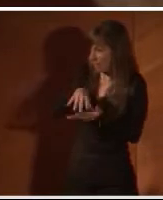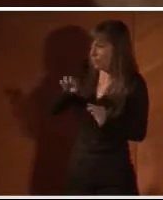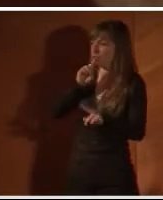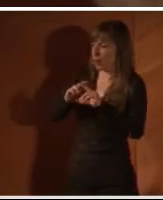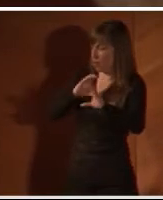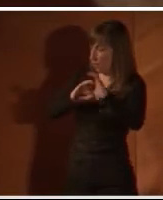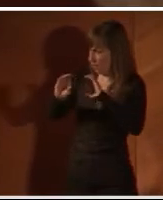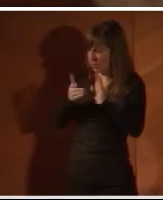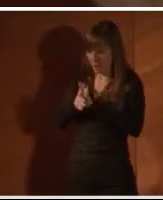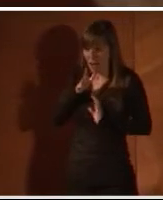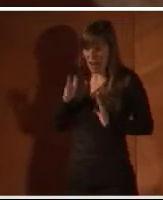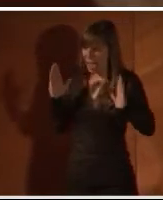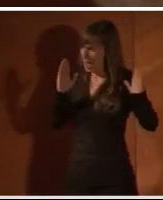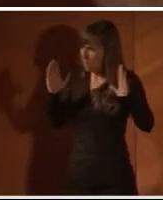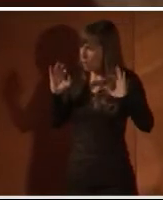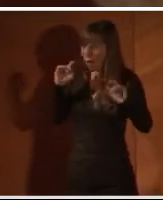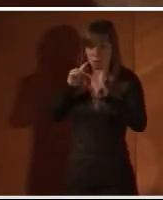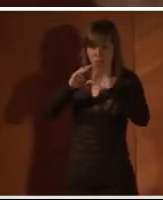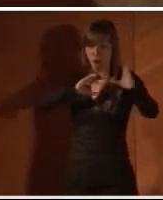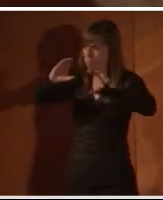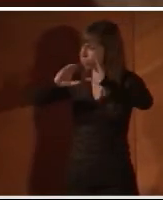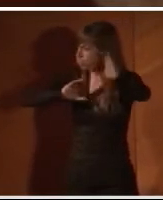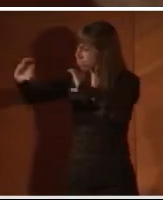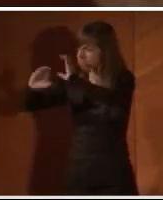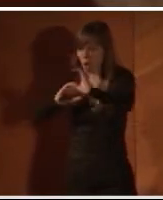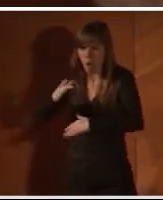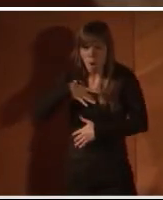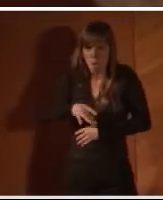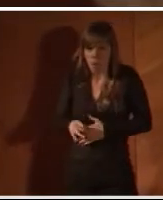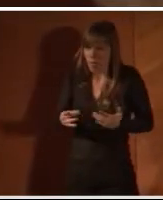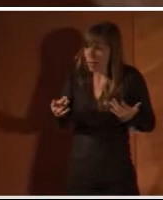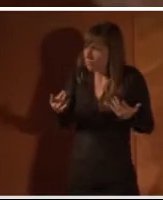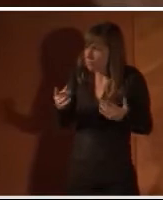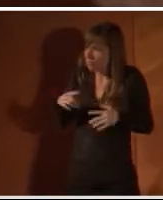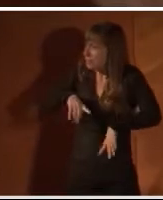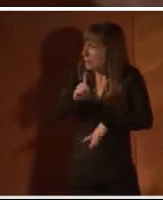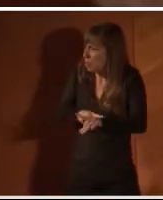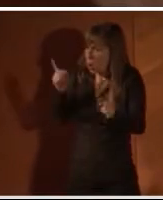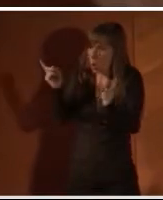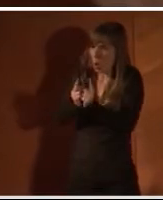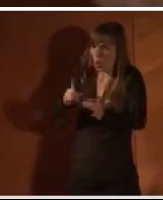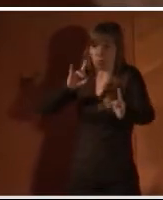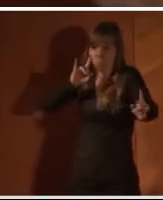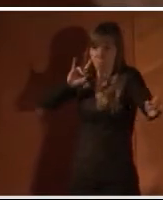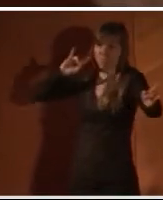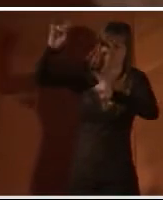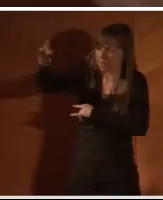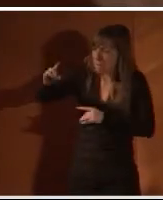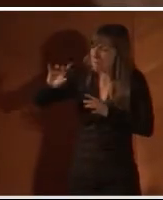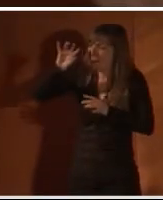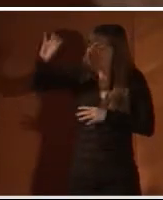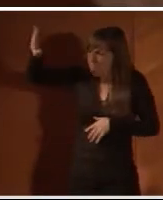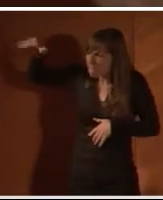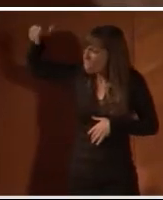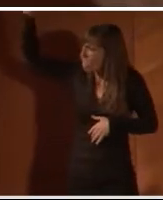mundo de la comunicación. Ahora podemos estar absolutamente hablando en un minuto, pues no sé, con Nairobi, con París,